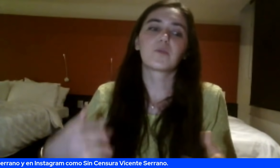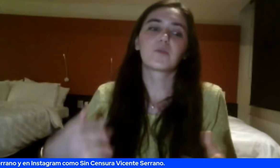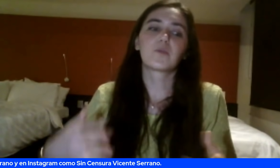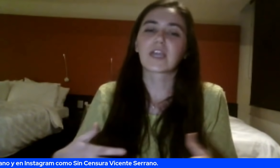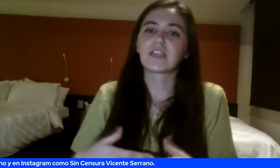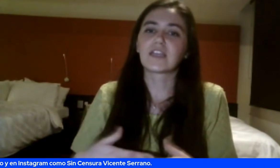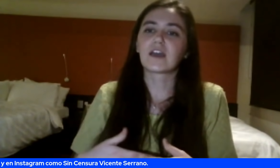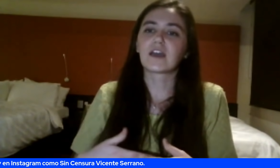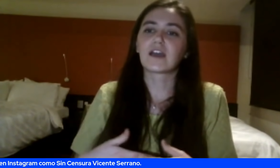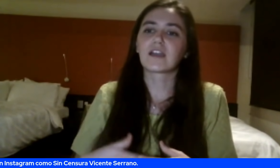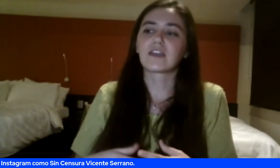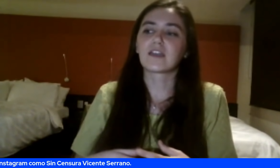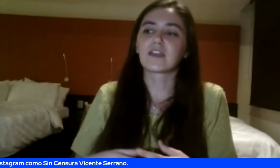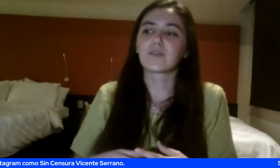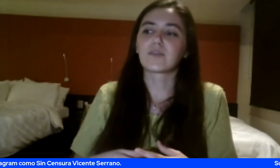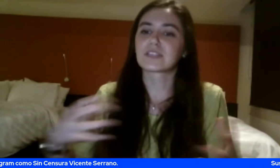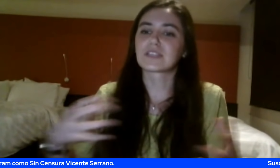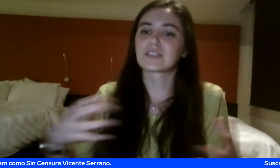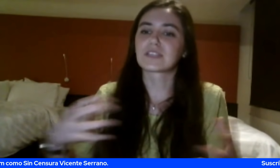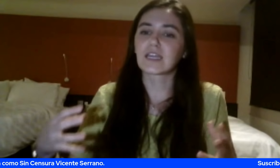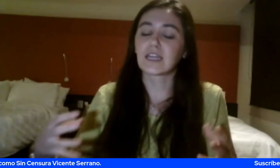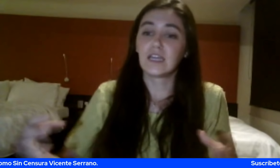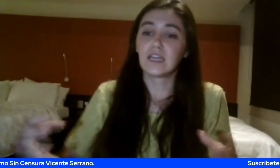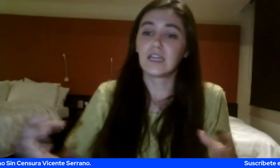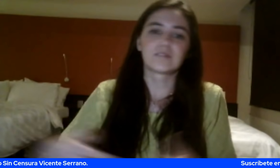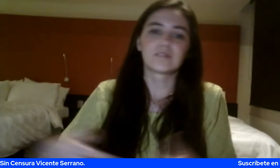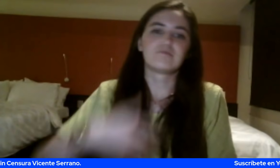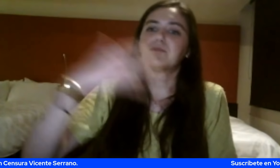como que haya, pues ahora sí que